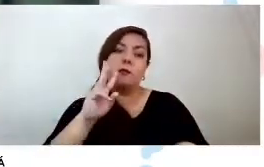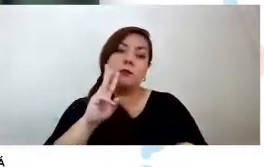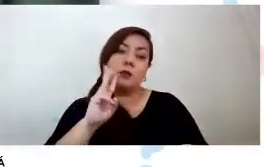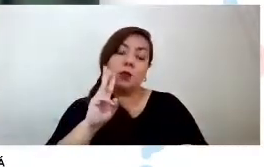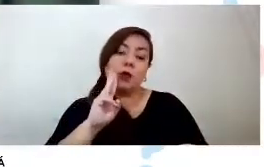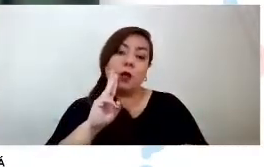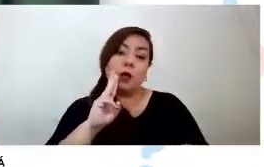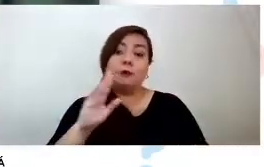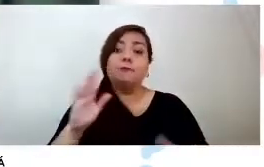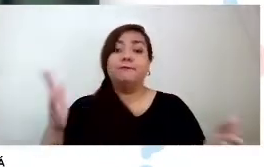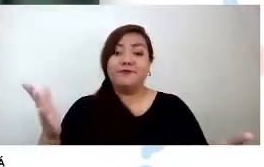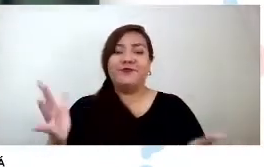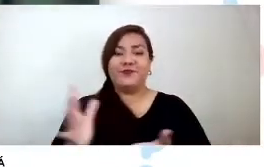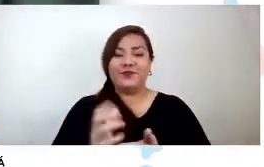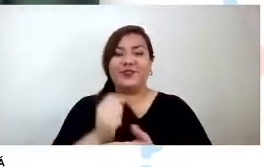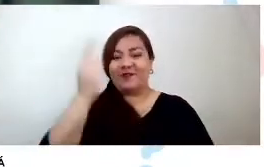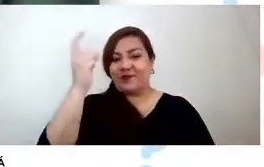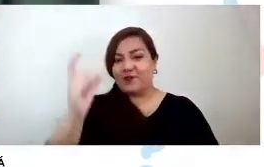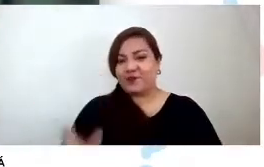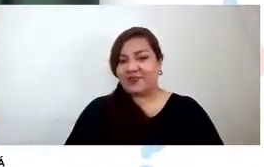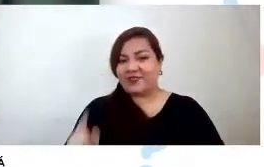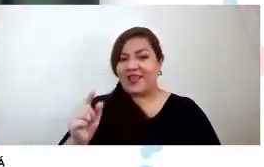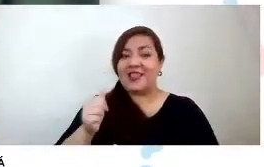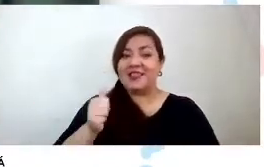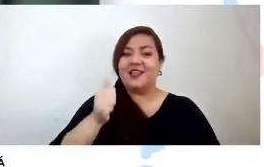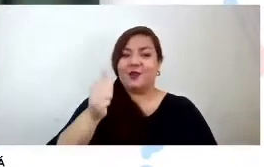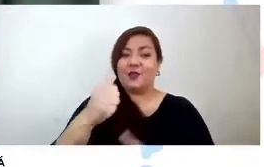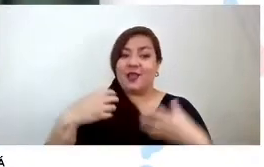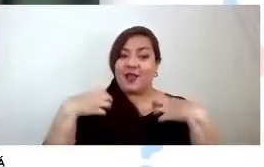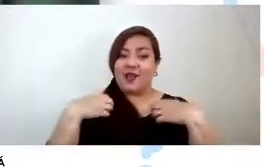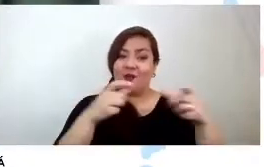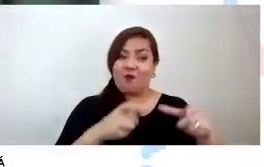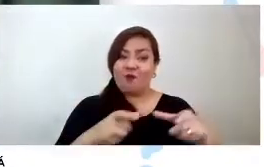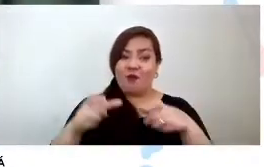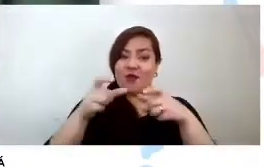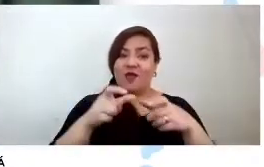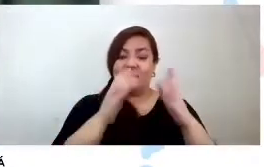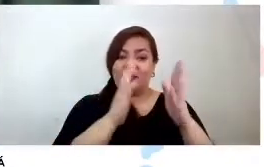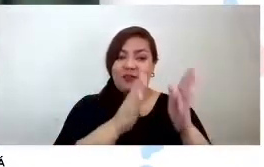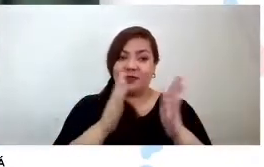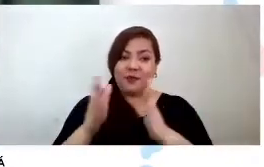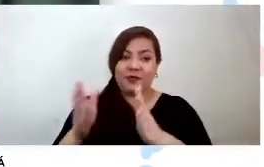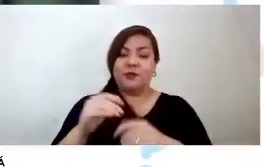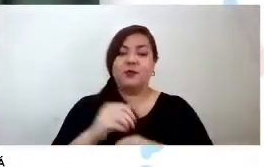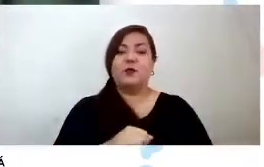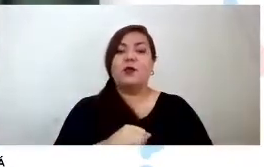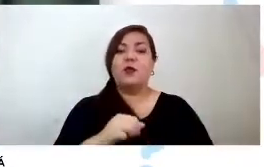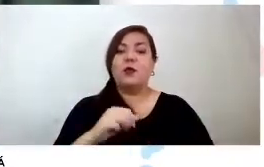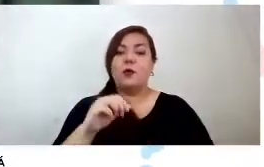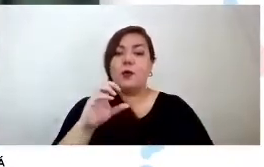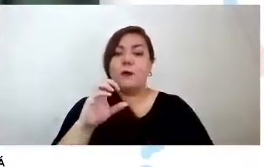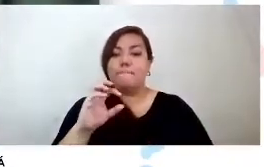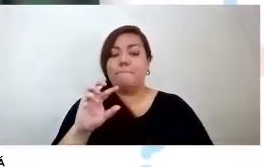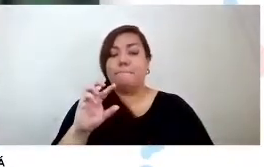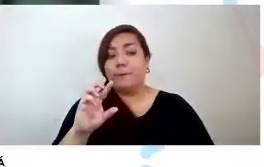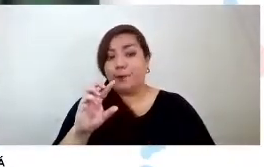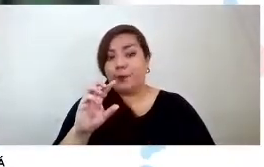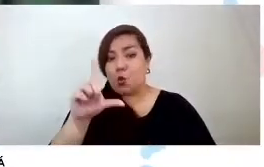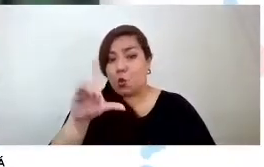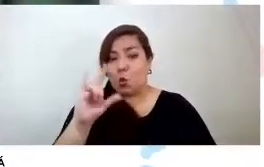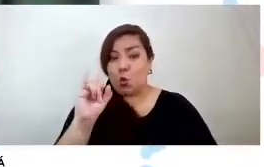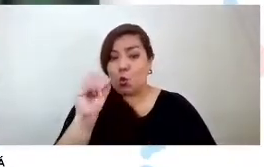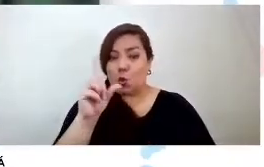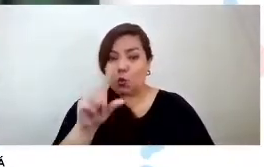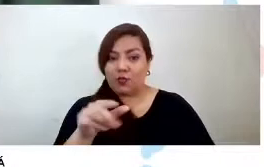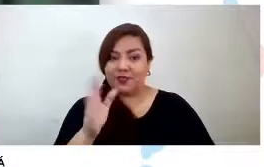encontramos con el director y encargado del Departamento de Arqueología y Paleontología del Museo Regional de Iquique, Luis Pérez, quien se